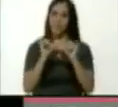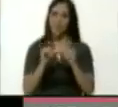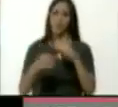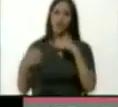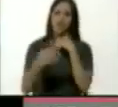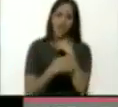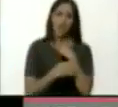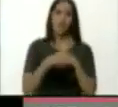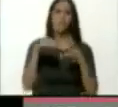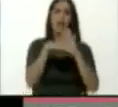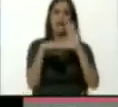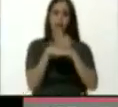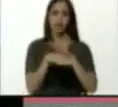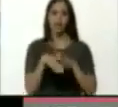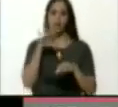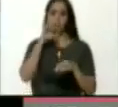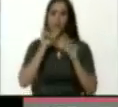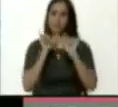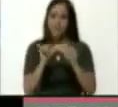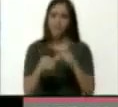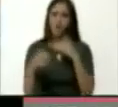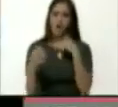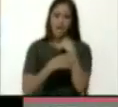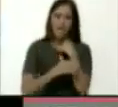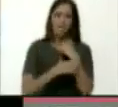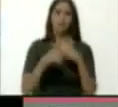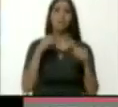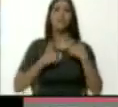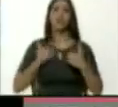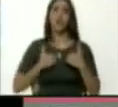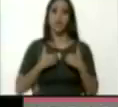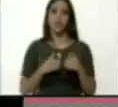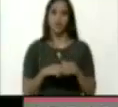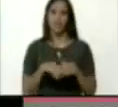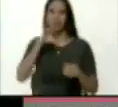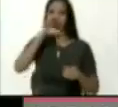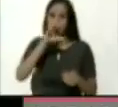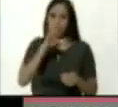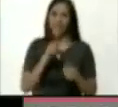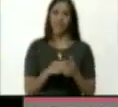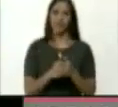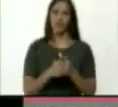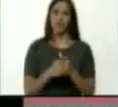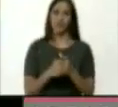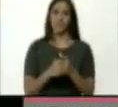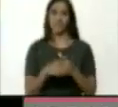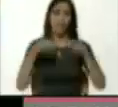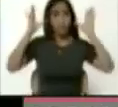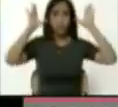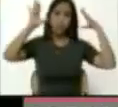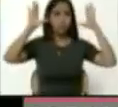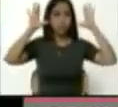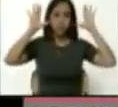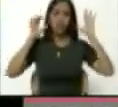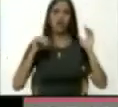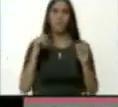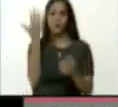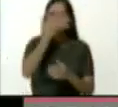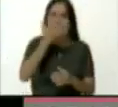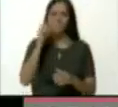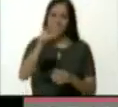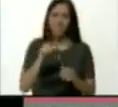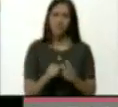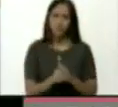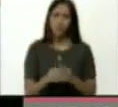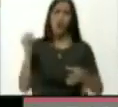perro el día martes y te vuelve a morder el mismo perro el día miércoles y el perro te hace carantoña y te saque la lengua para que te confundiste y tú te vas a